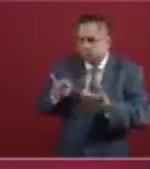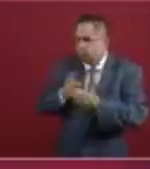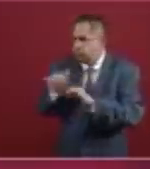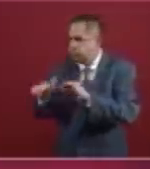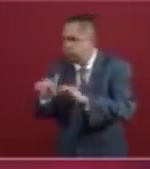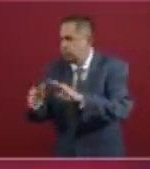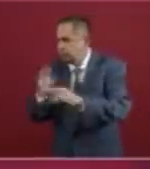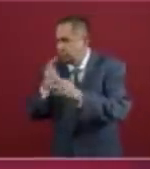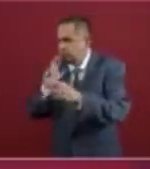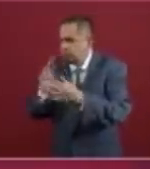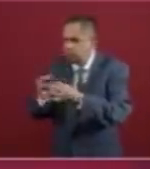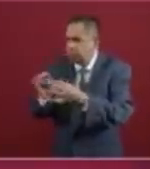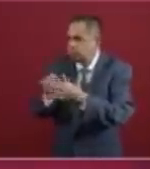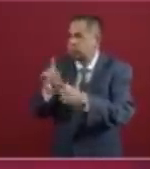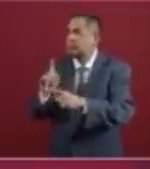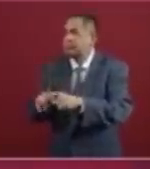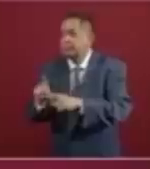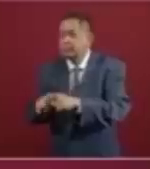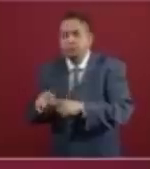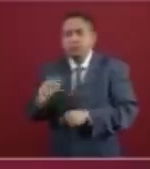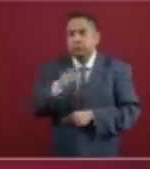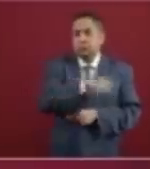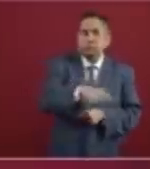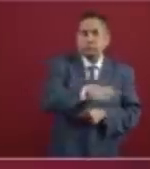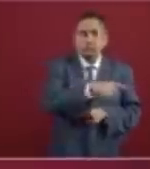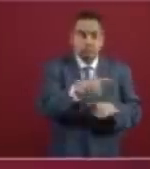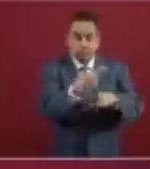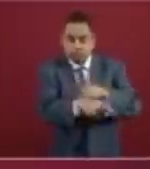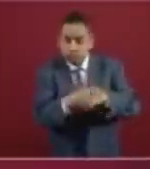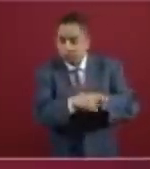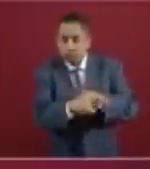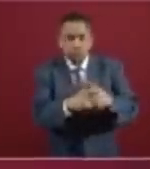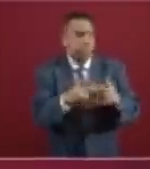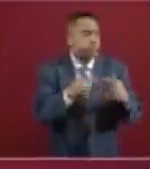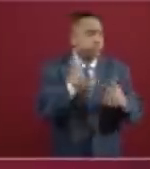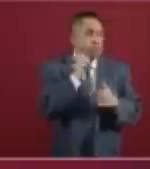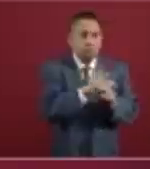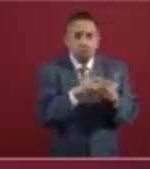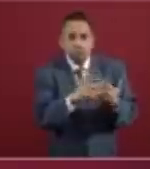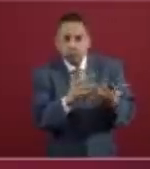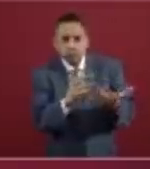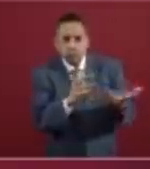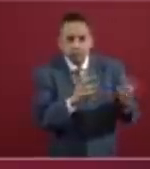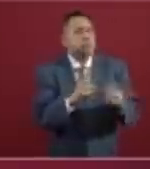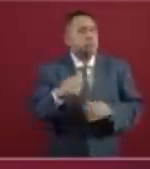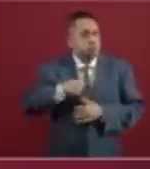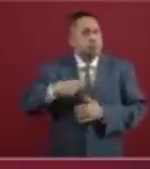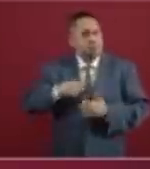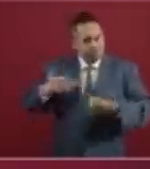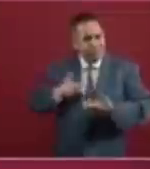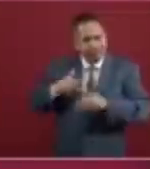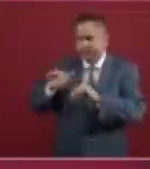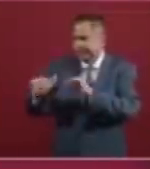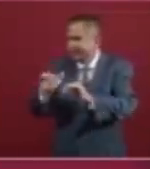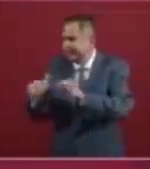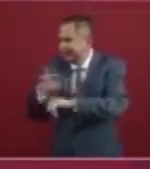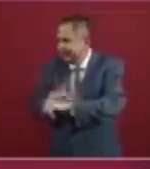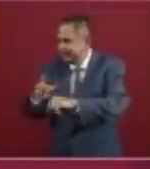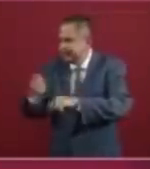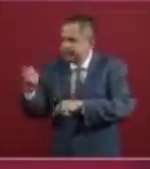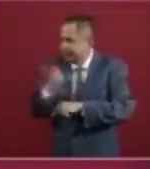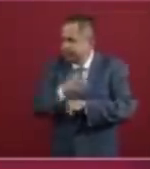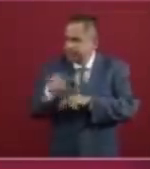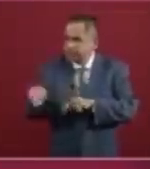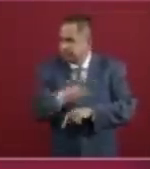que significa que la gente está en peligro, que hay riesgo, lo hago de